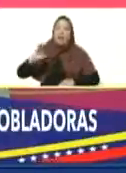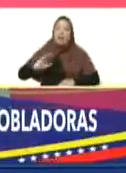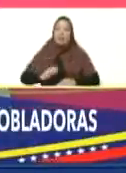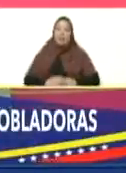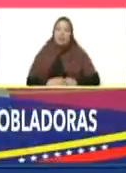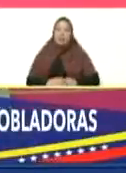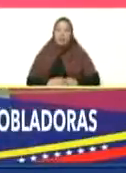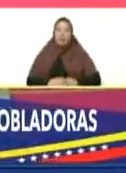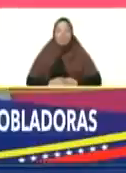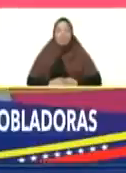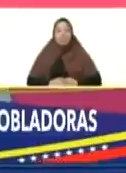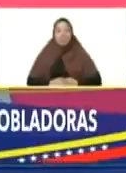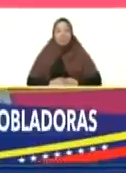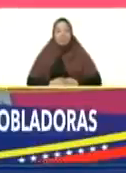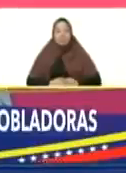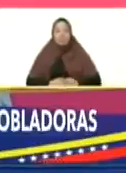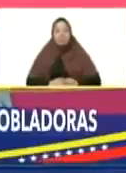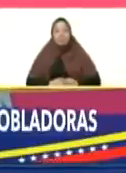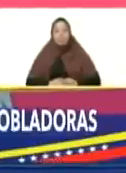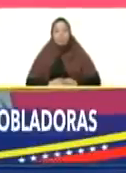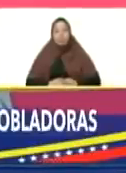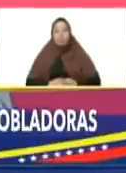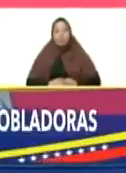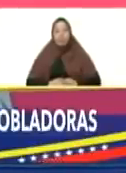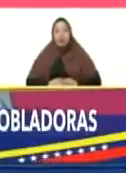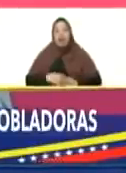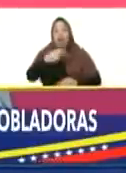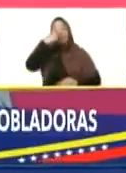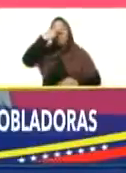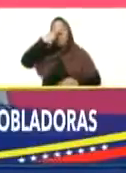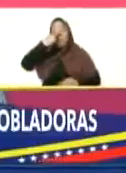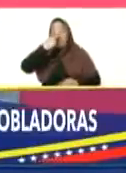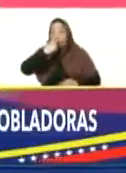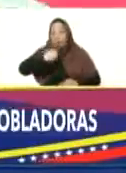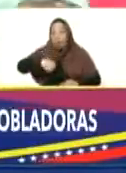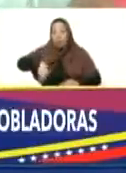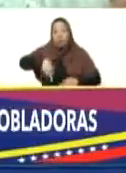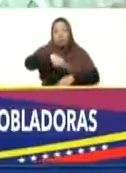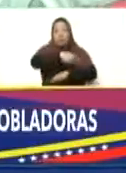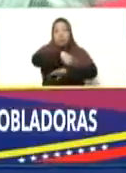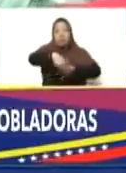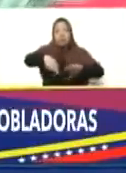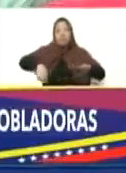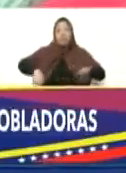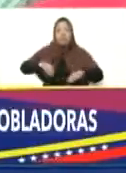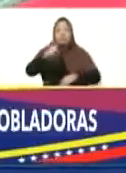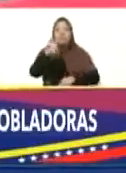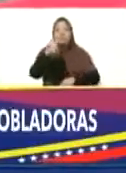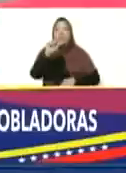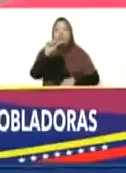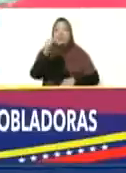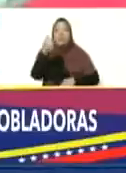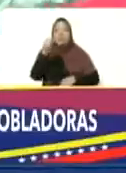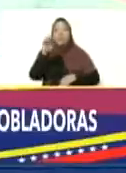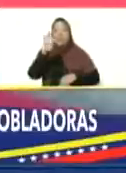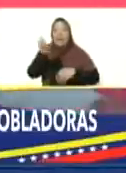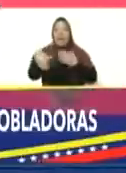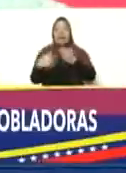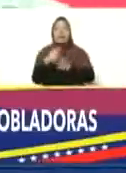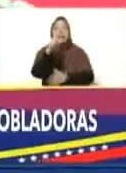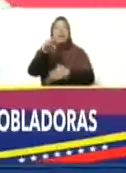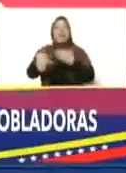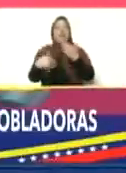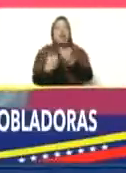ceibas cerro grande la calle 1 2 3 4 5 6 7 8 9 10 11 12 13 14